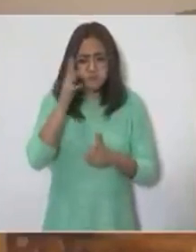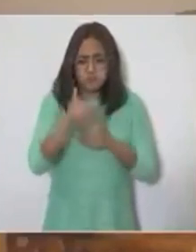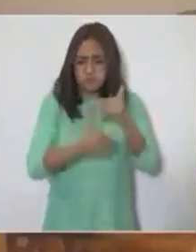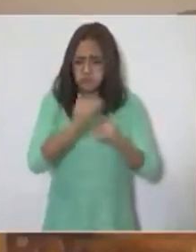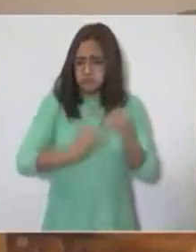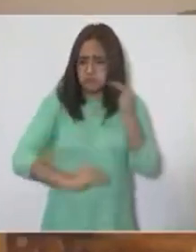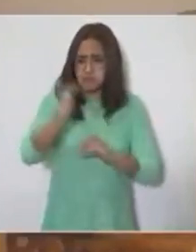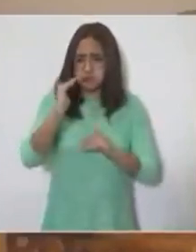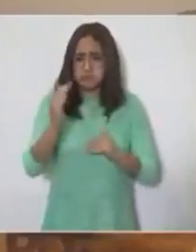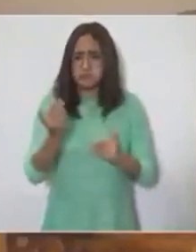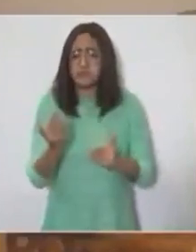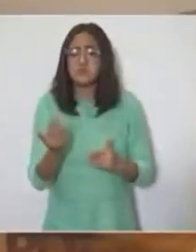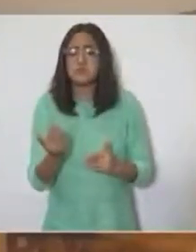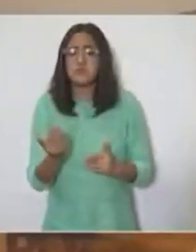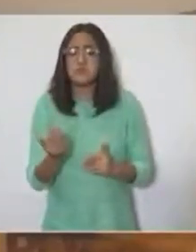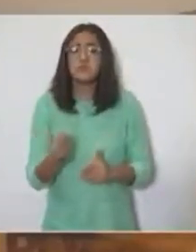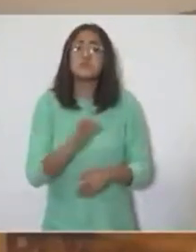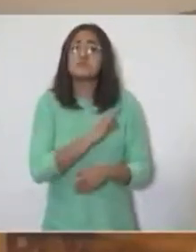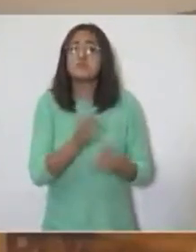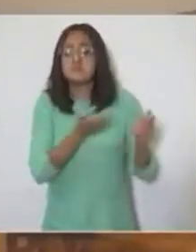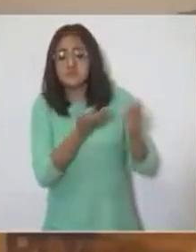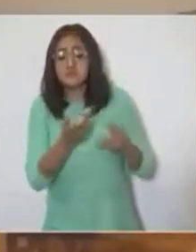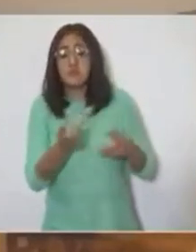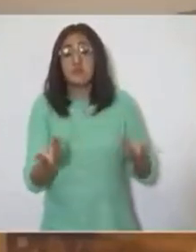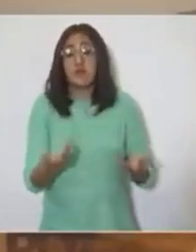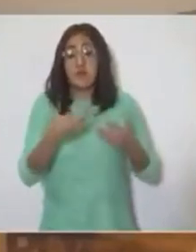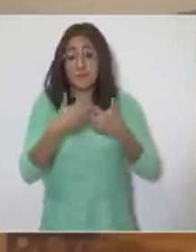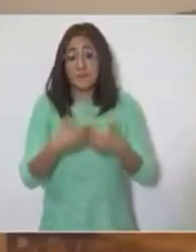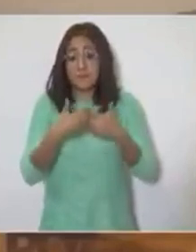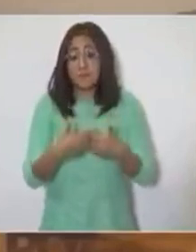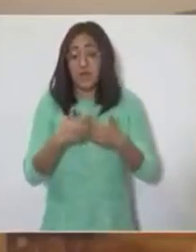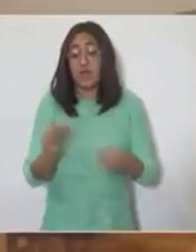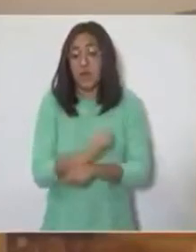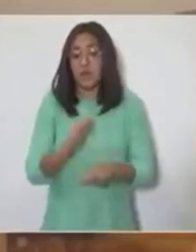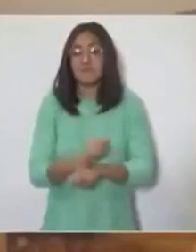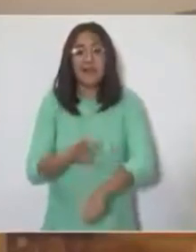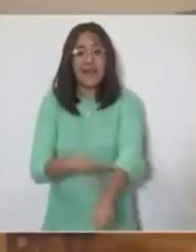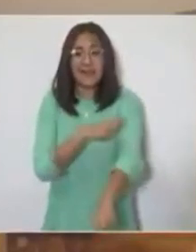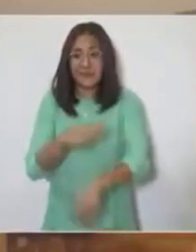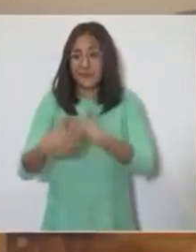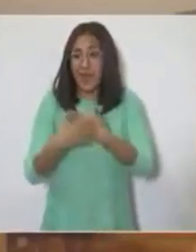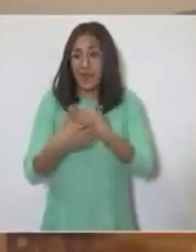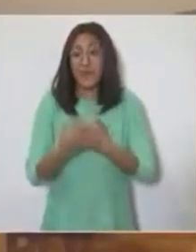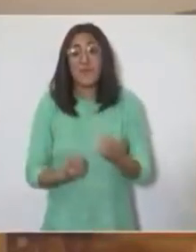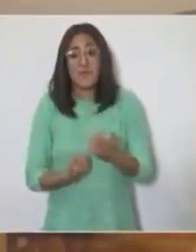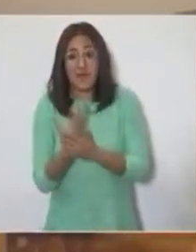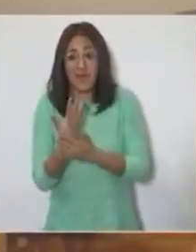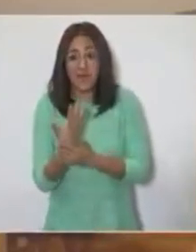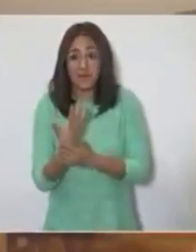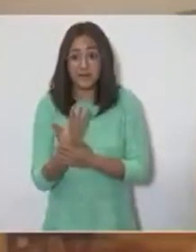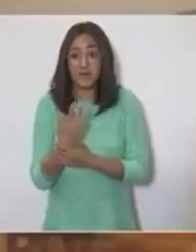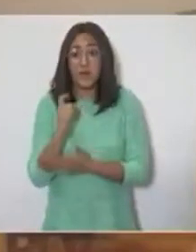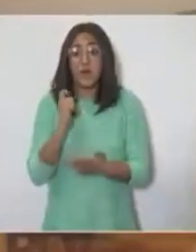armas de instalar armadoras de automóviles eléctricos sobre todo si ya no solamente